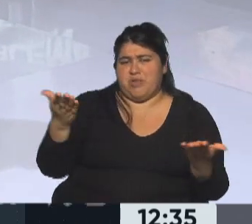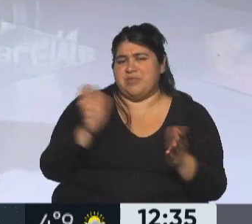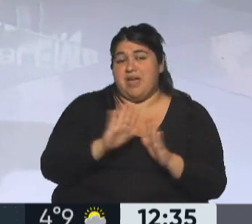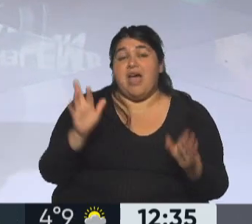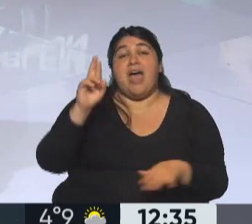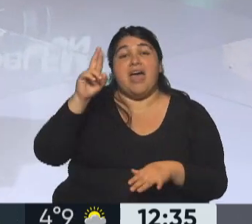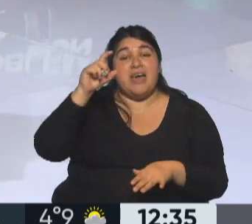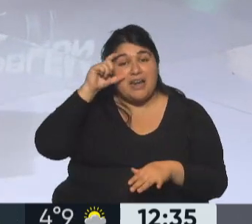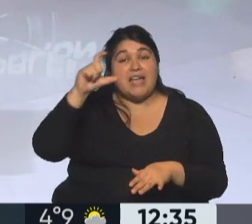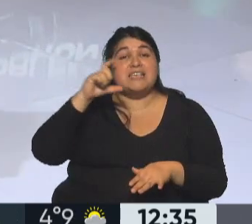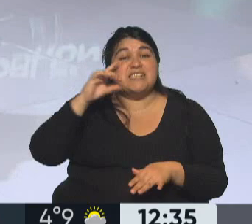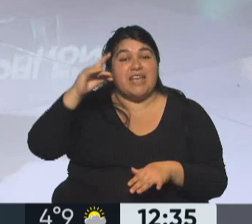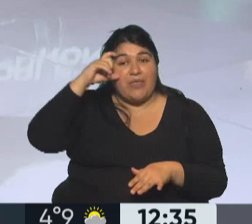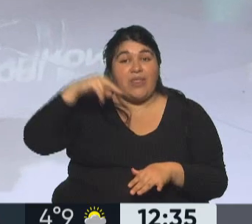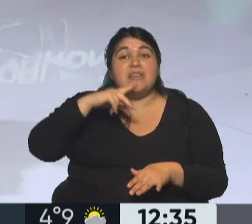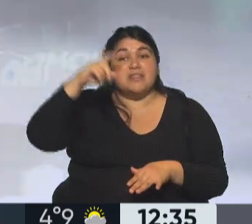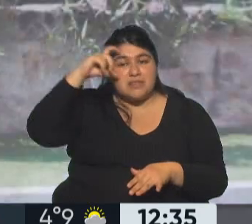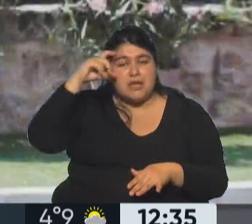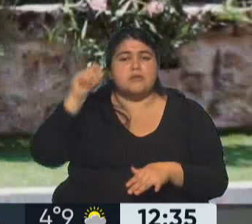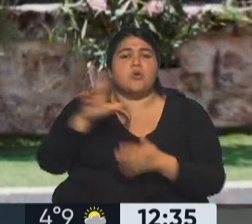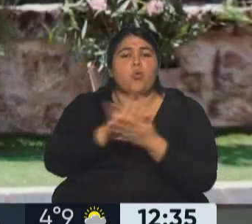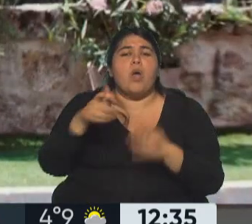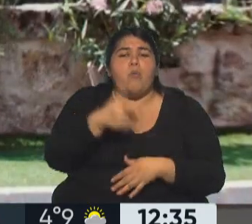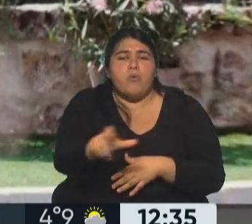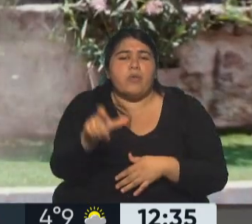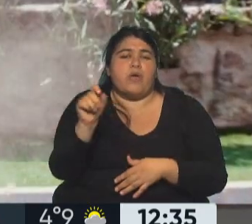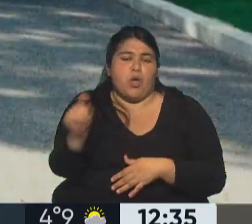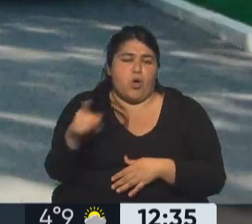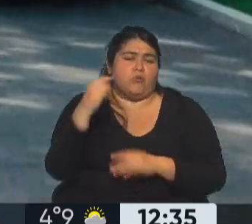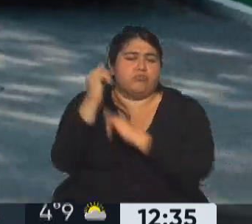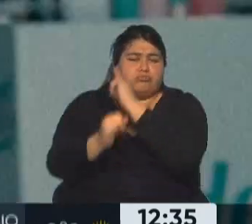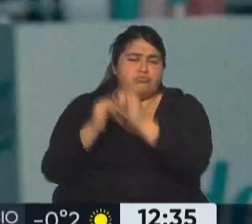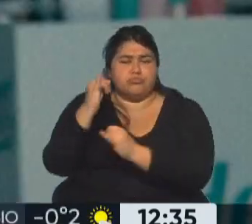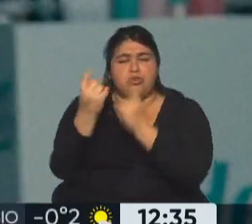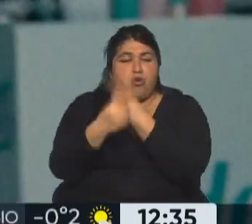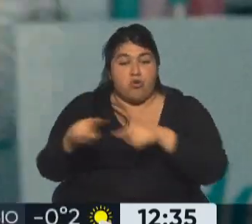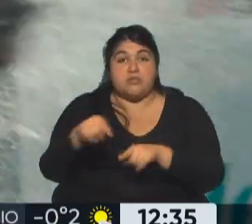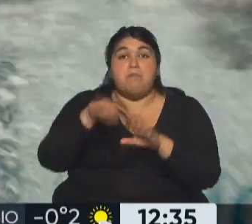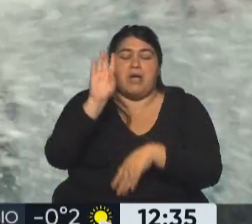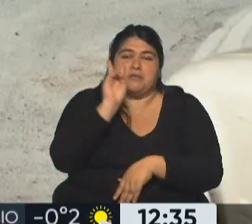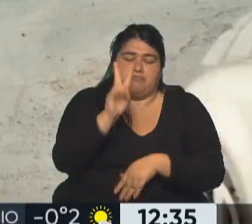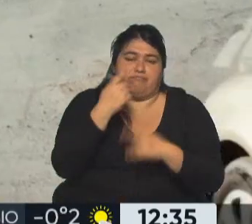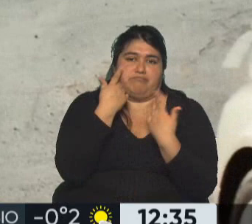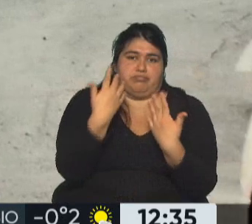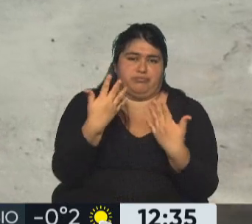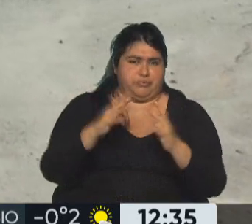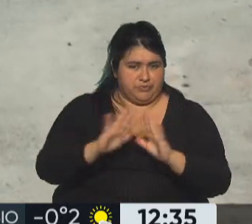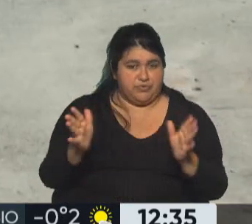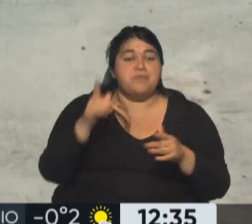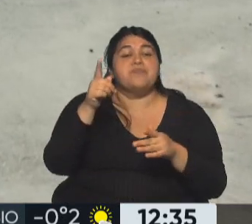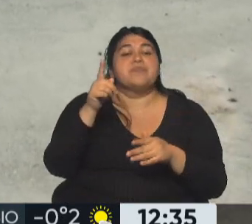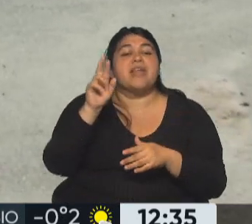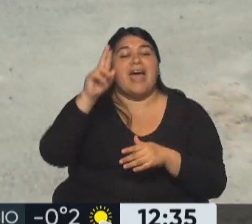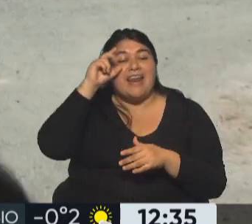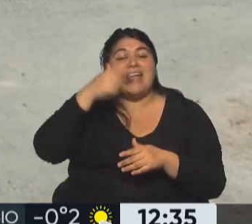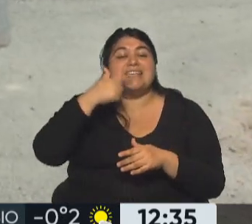Residente no para de presentar nuevos videoclips que tienen mucho para contar, no solo en lo visual, ¿no? Ahí está, Residente. ¿Con qué